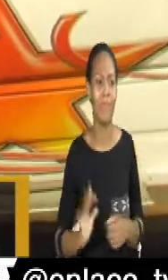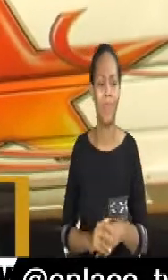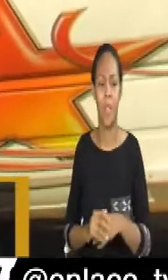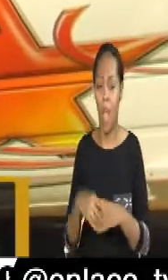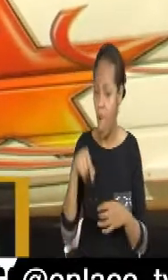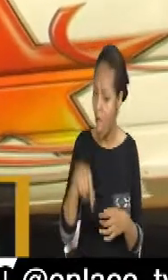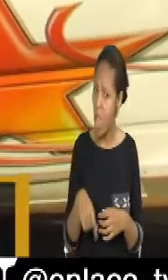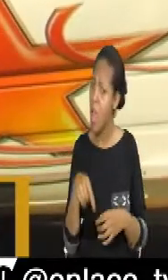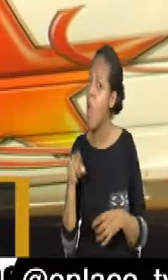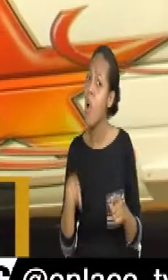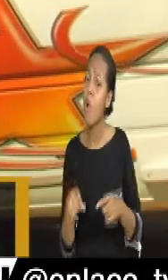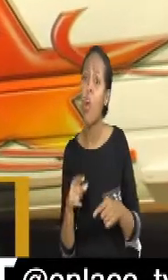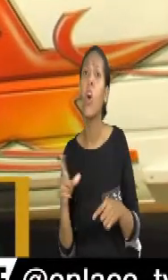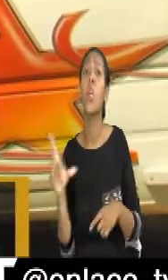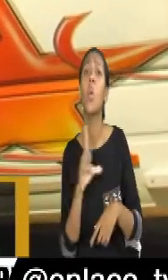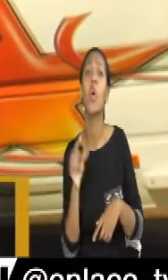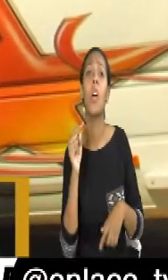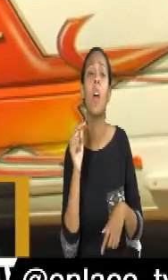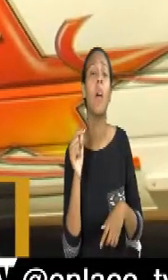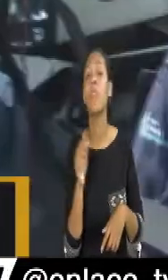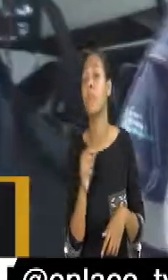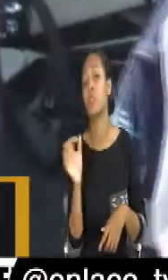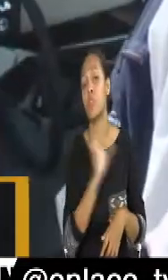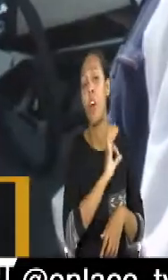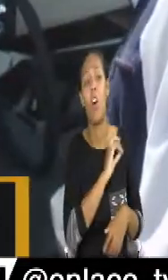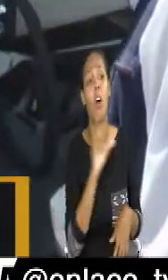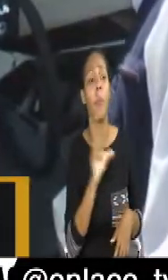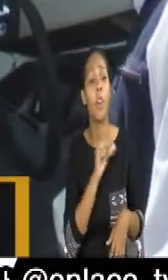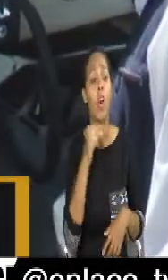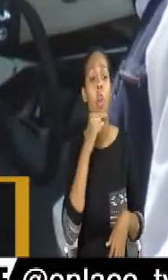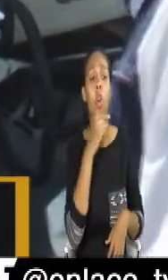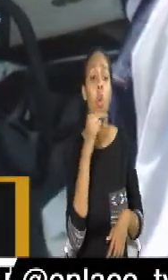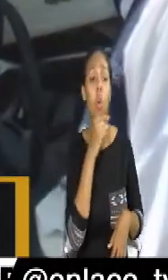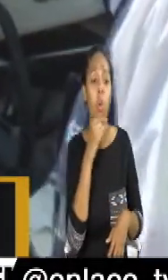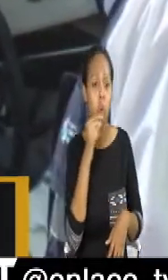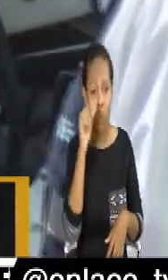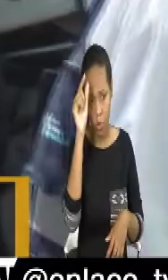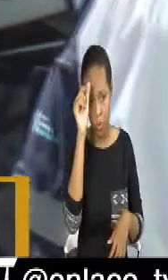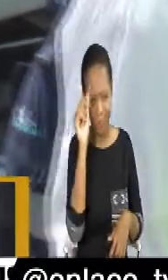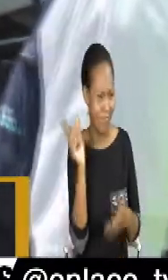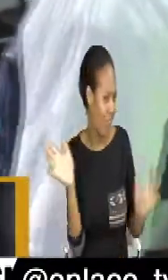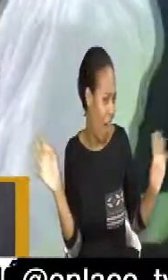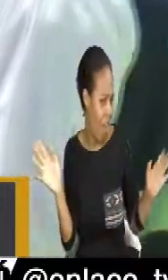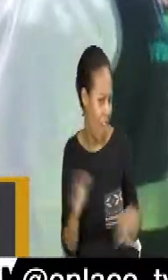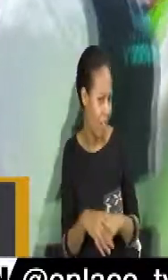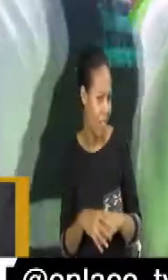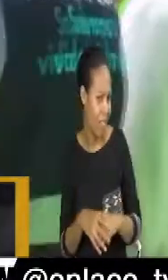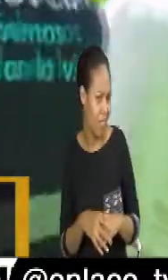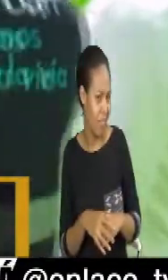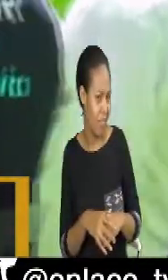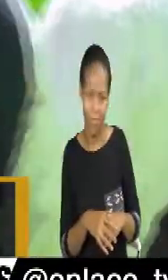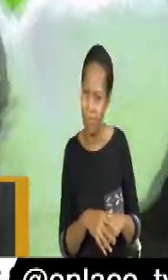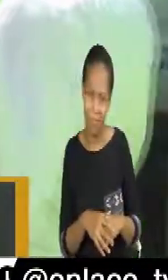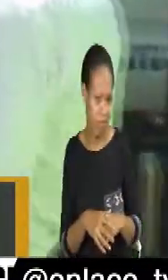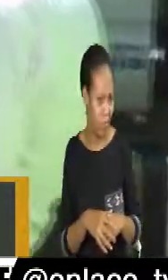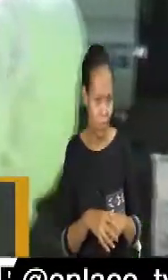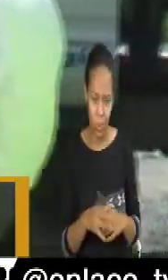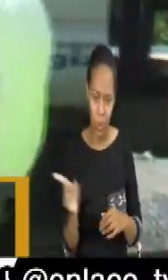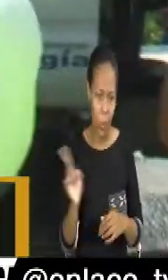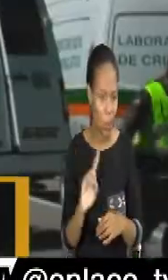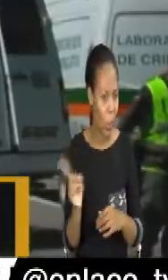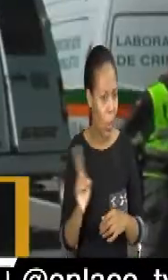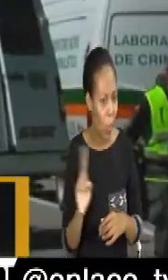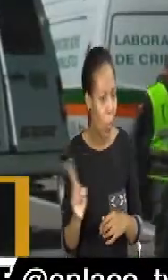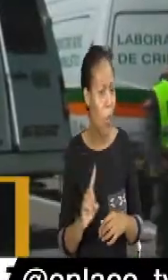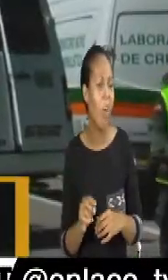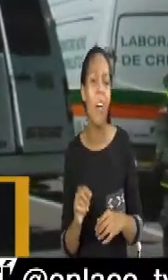durante todos los días del año. Ese yo creo que es el mensaje. Nosotros desde la agencia obviamente buscaremos un acompañamiento a todas las víctimas que han